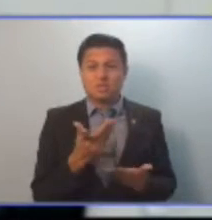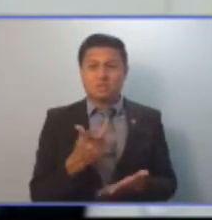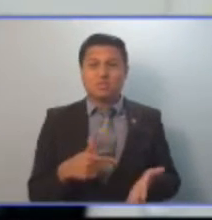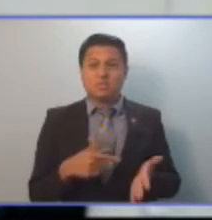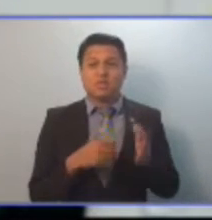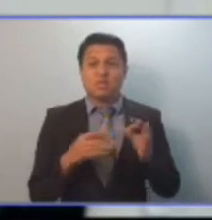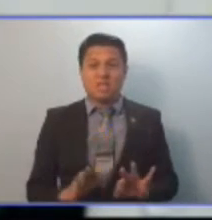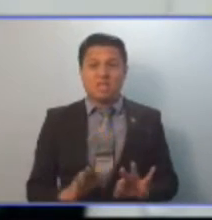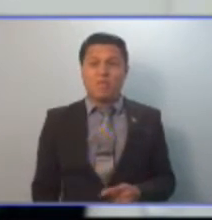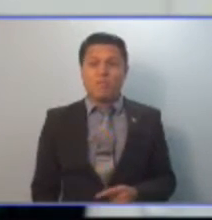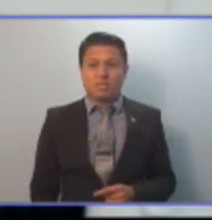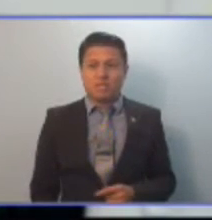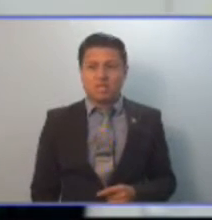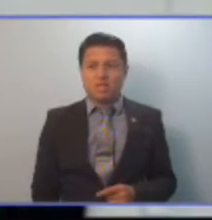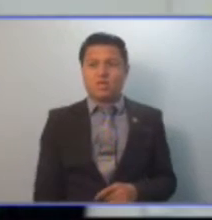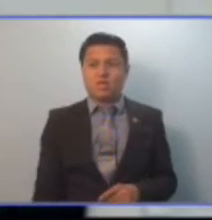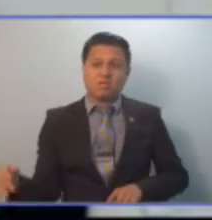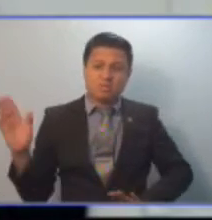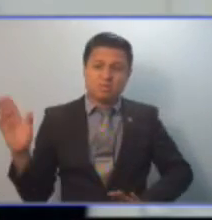la Corte.